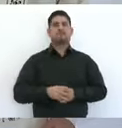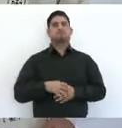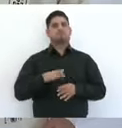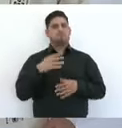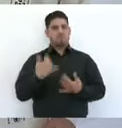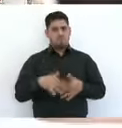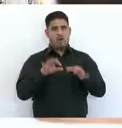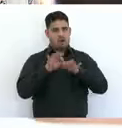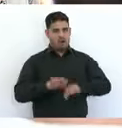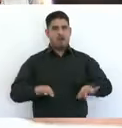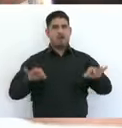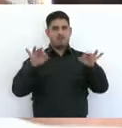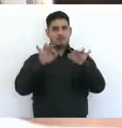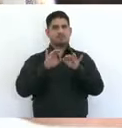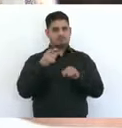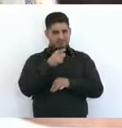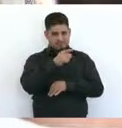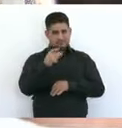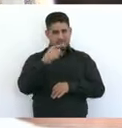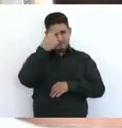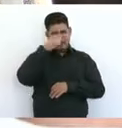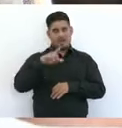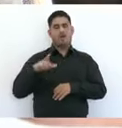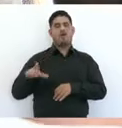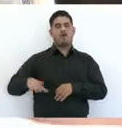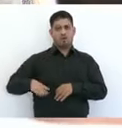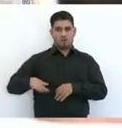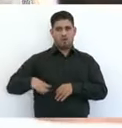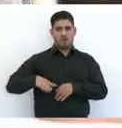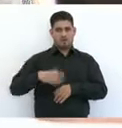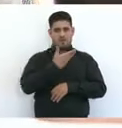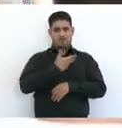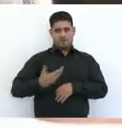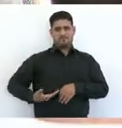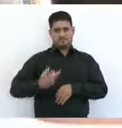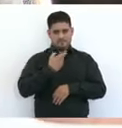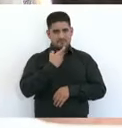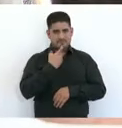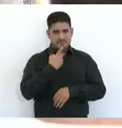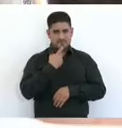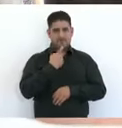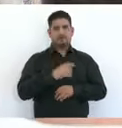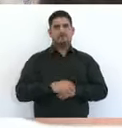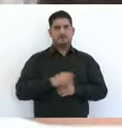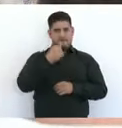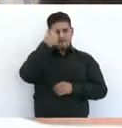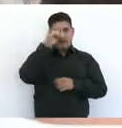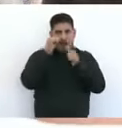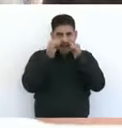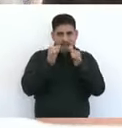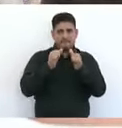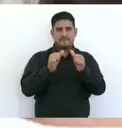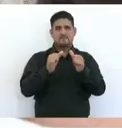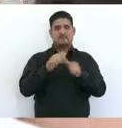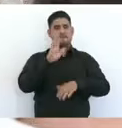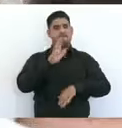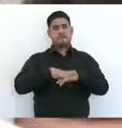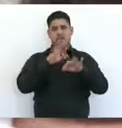resalta la importancia que tiene para el gobierno del presidente López Obrador la atención